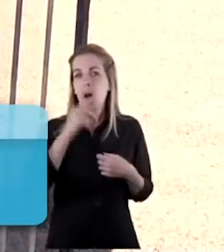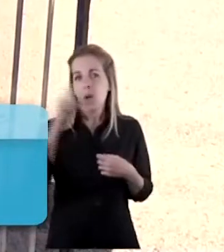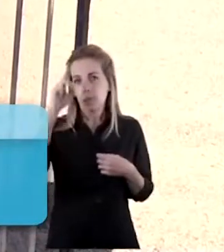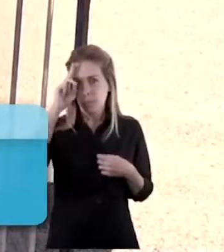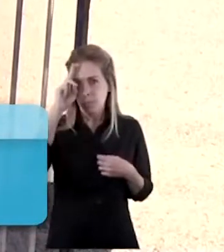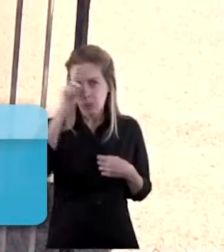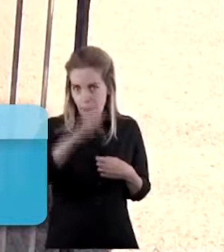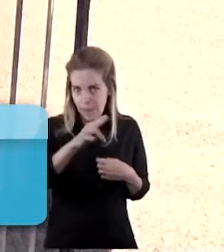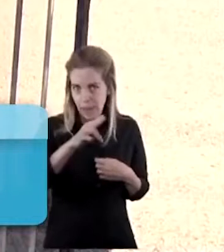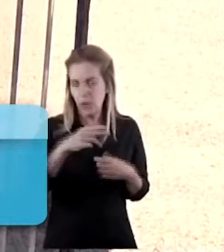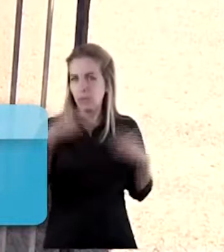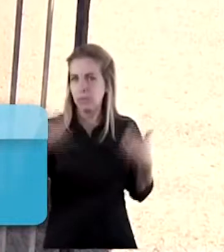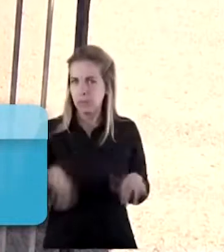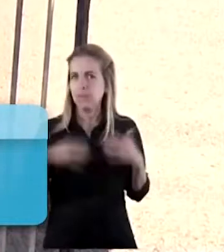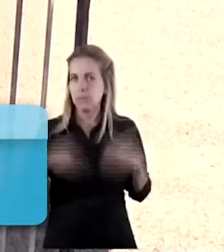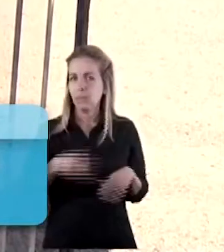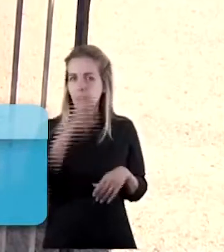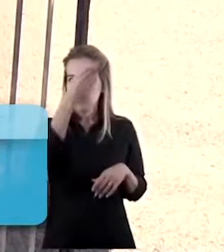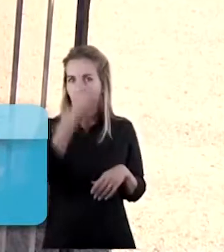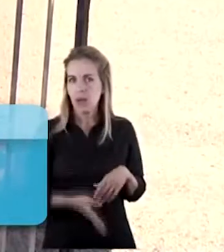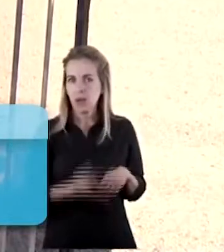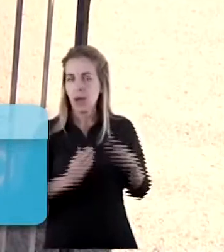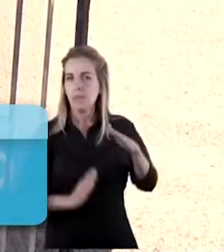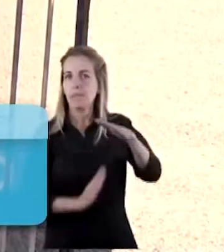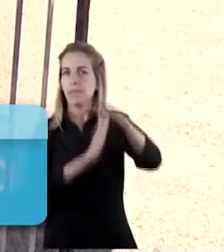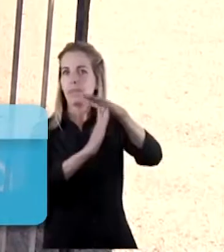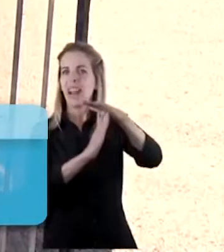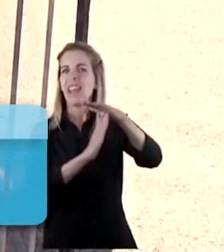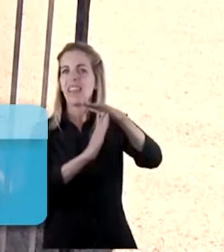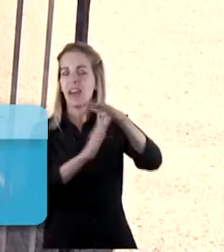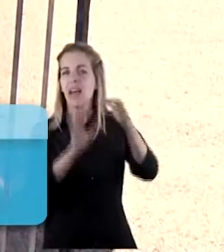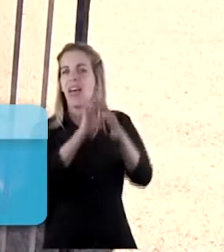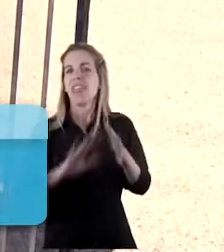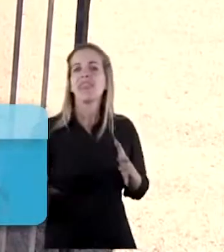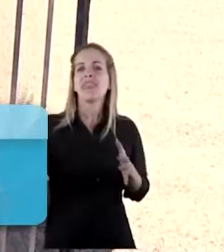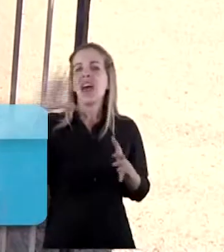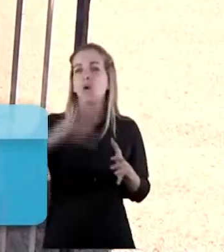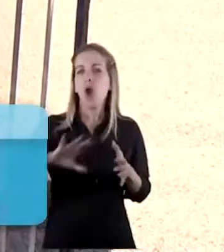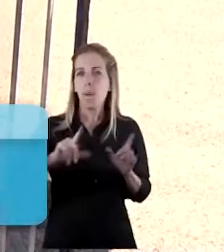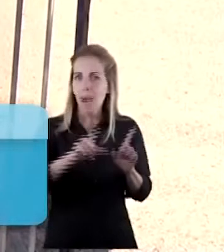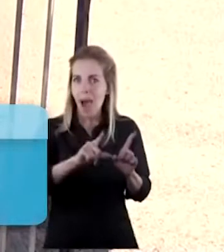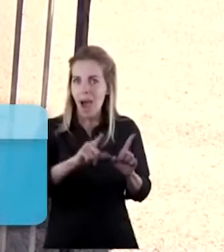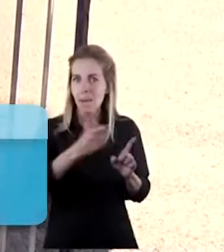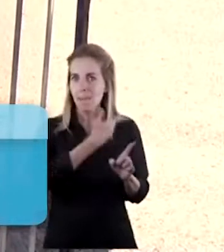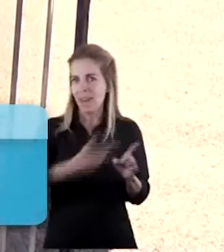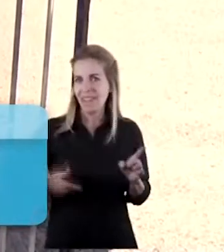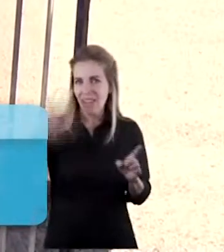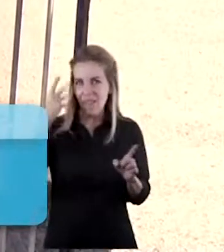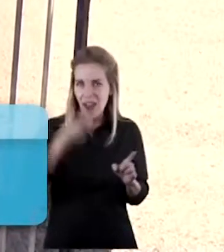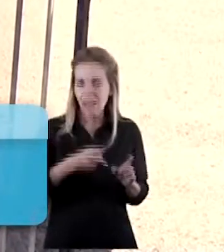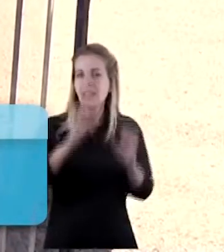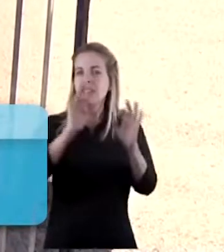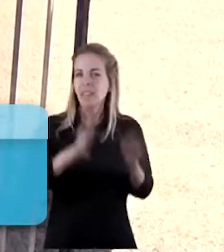seguro que estoy hablando con un líder de Europa que podrá recoger la opinión, la mirada,